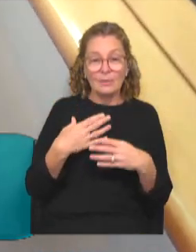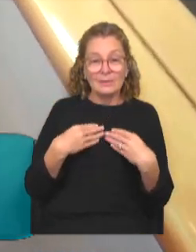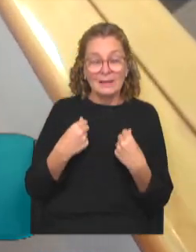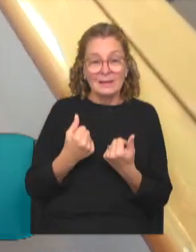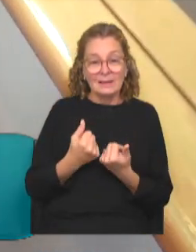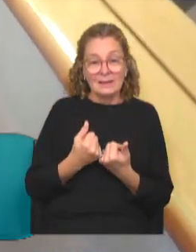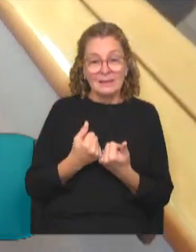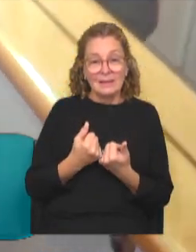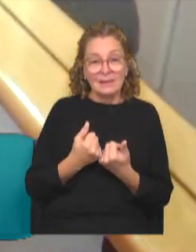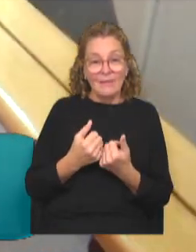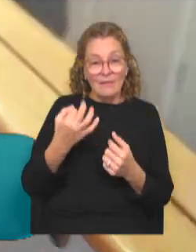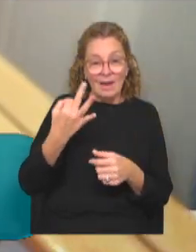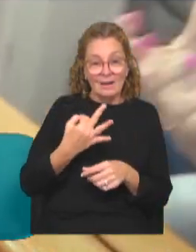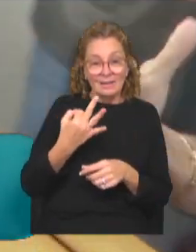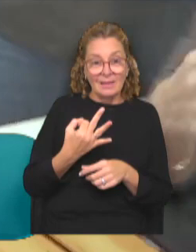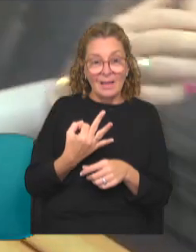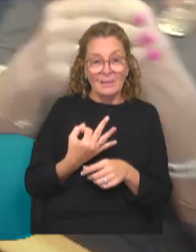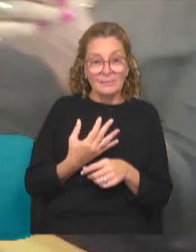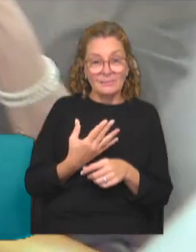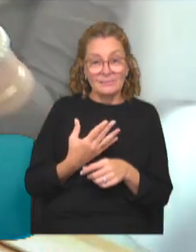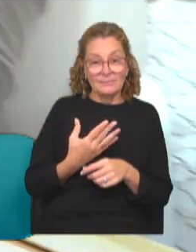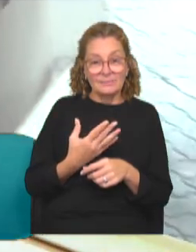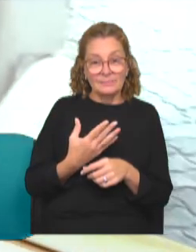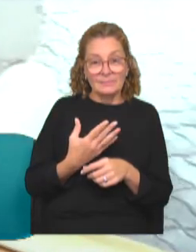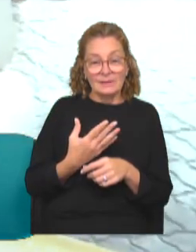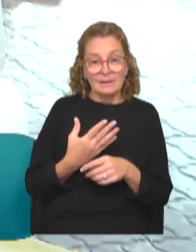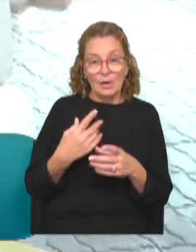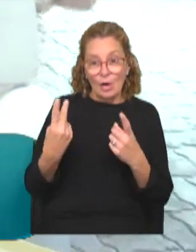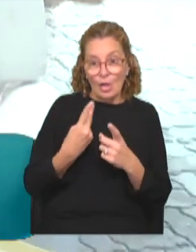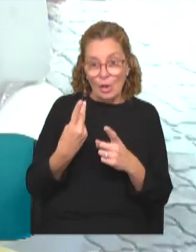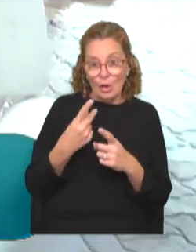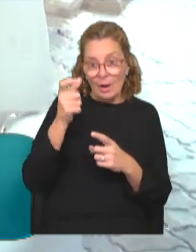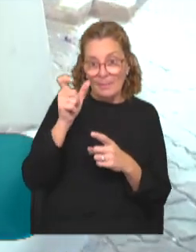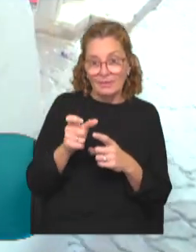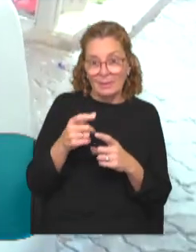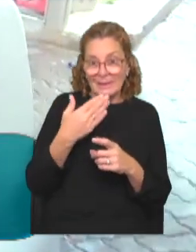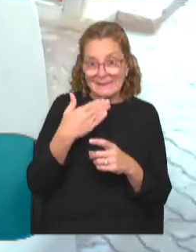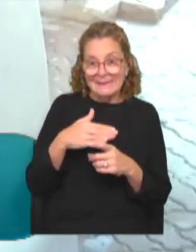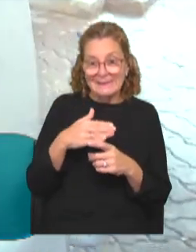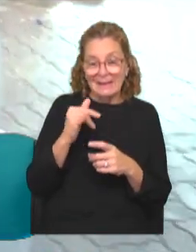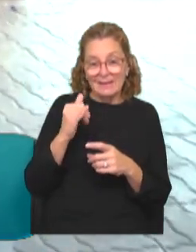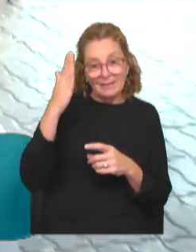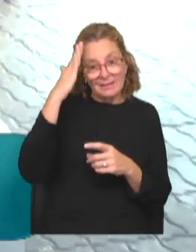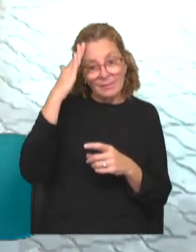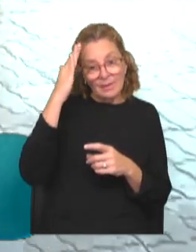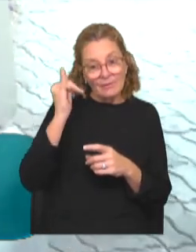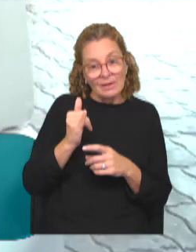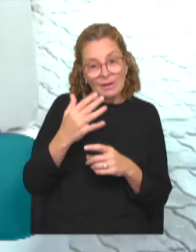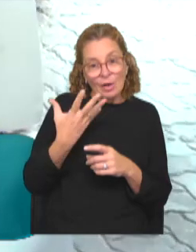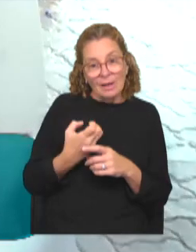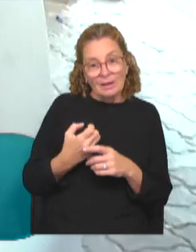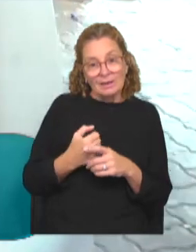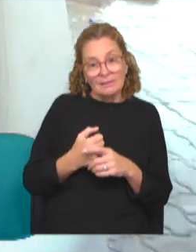sientas realmente en empatía con la persona para que te entienda y sepa qué es lo que tú